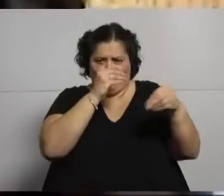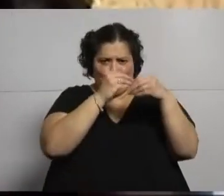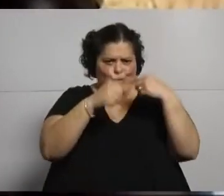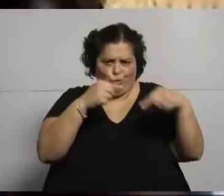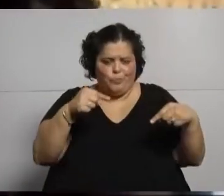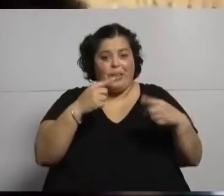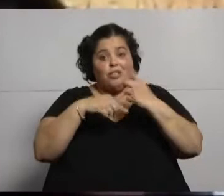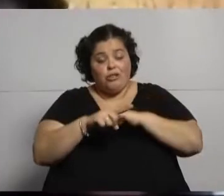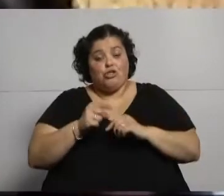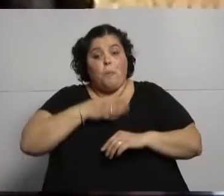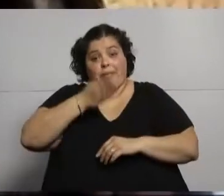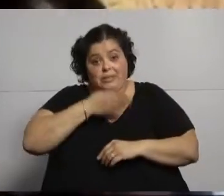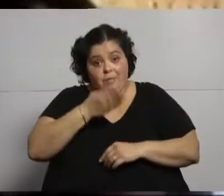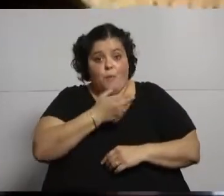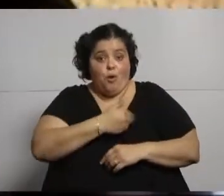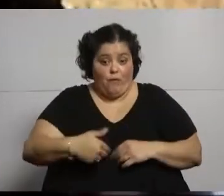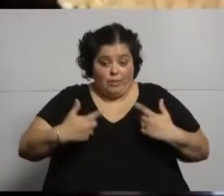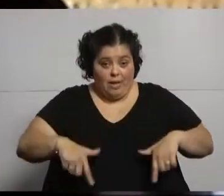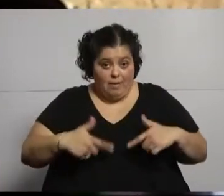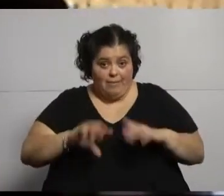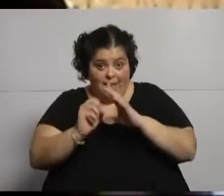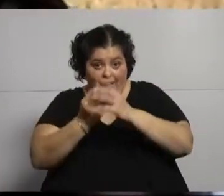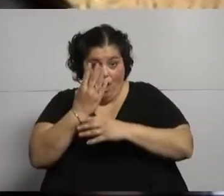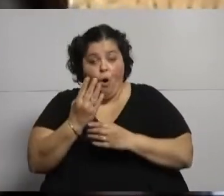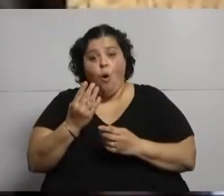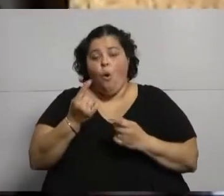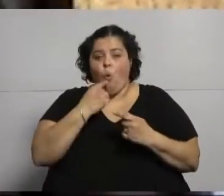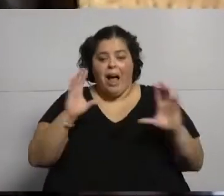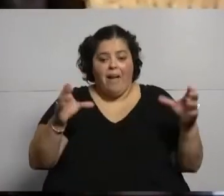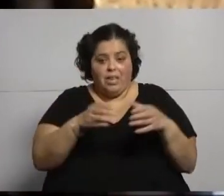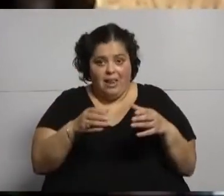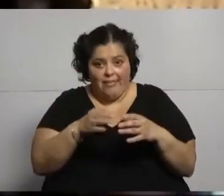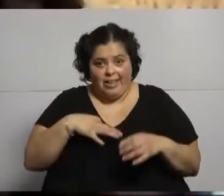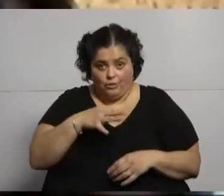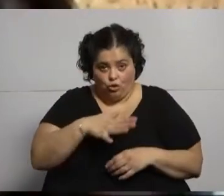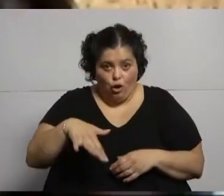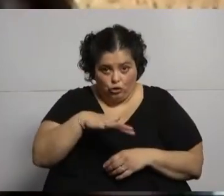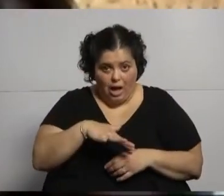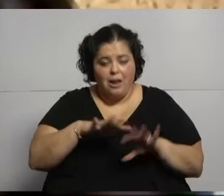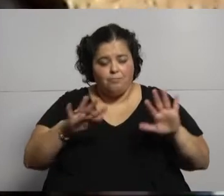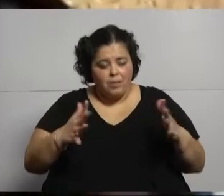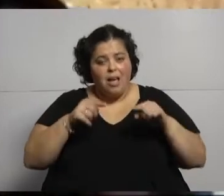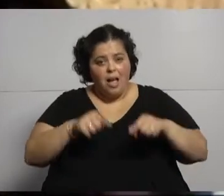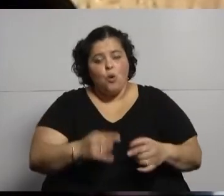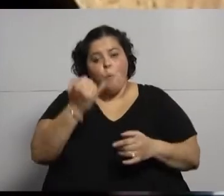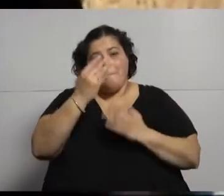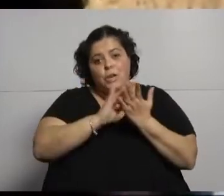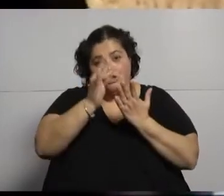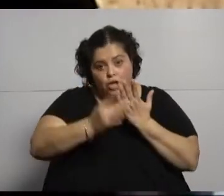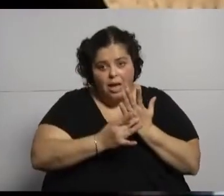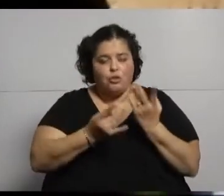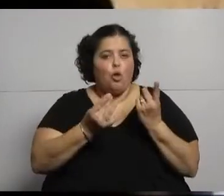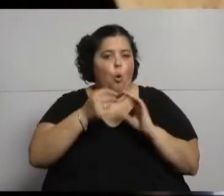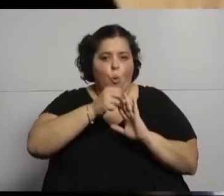nuestro intendente creó, que es el Gabinete Social, donde se lleva adelante un proyecto, un